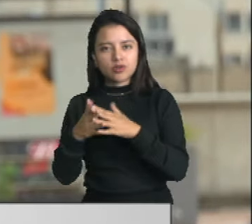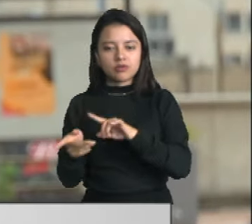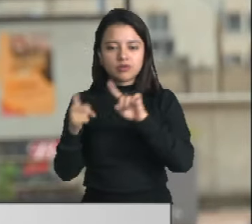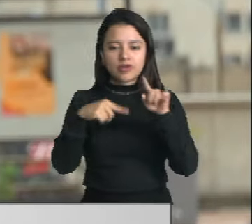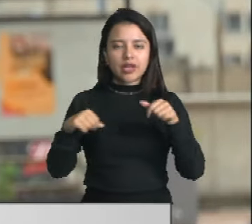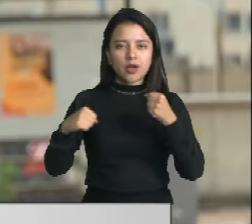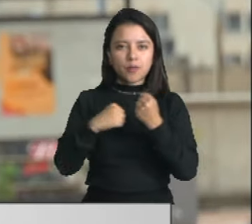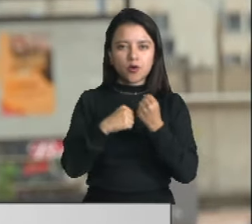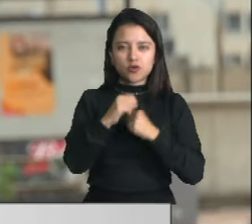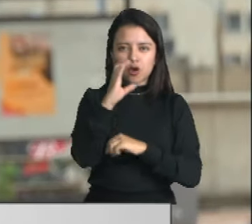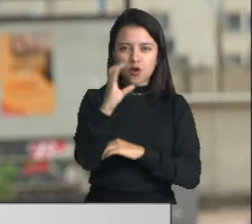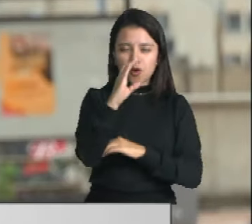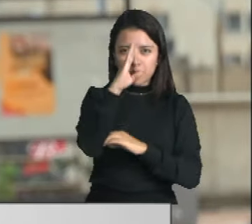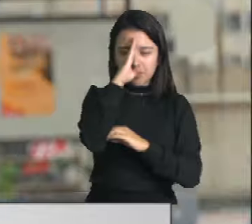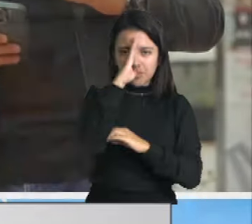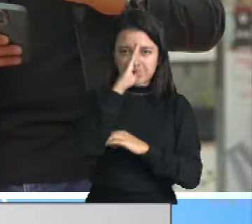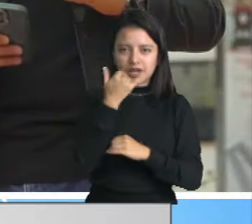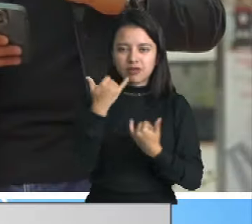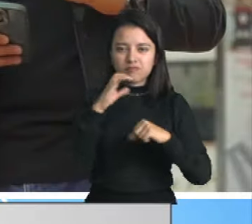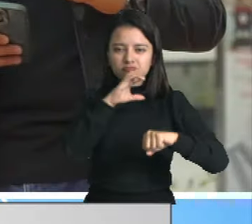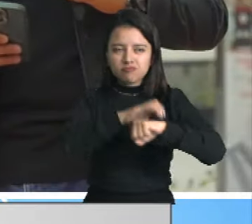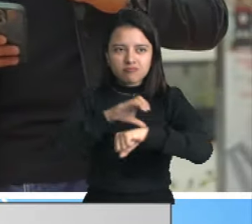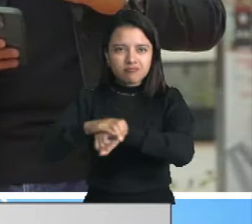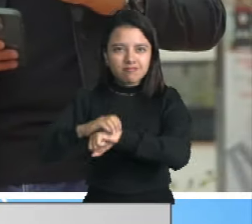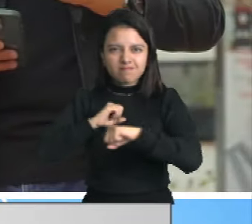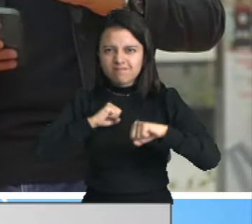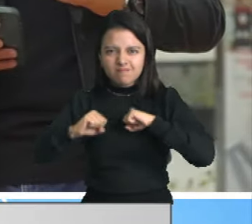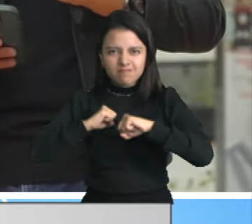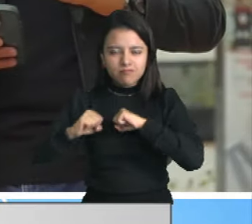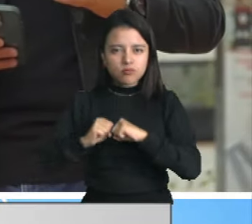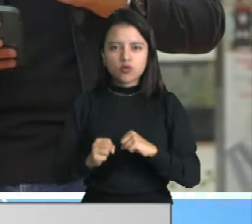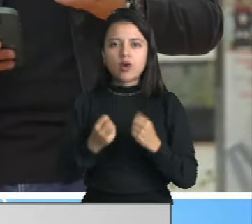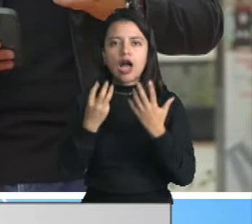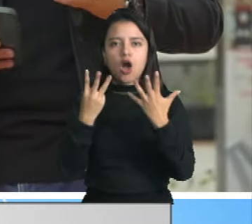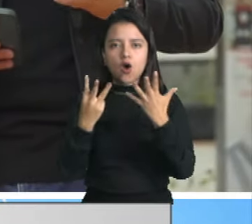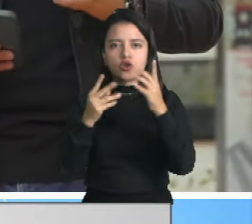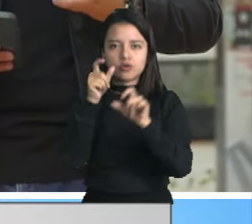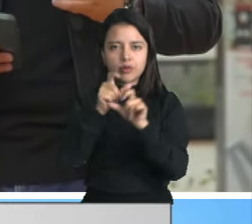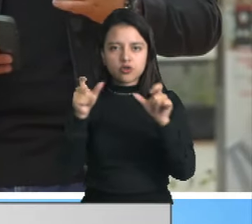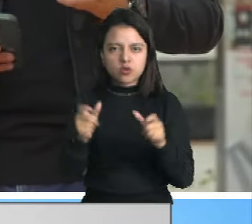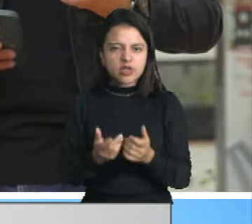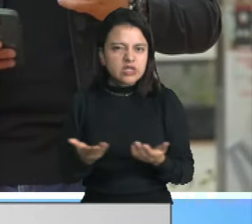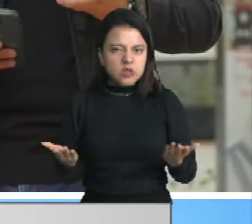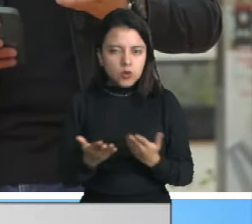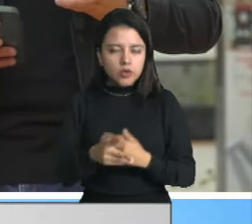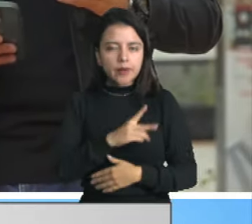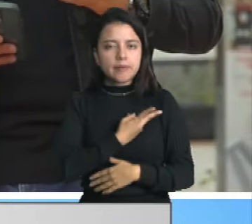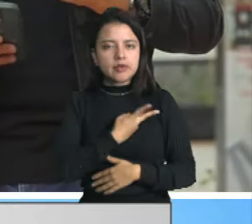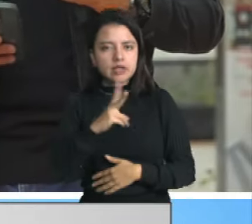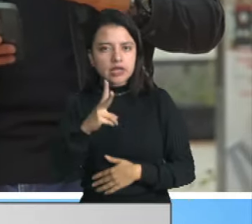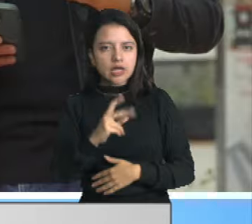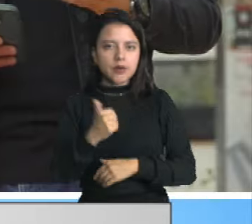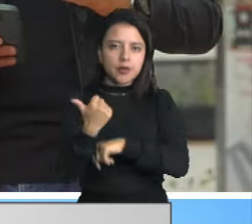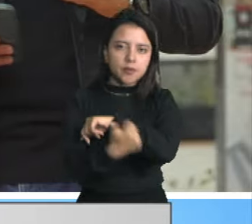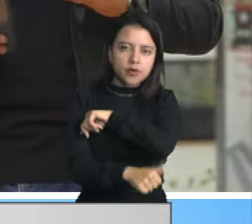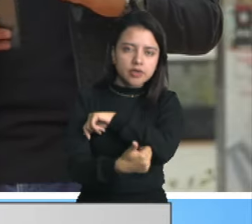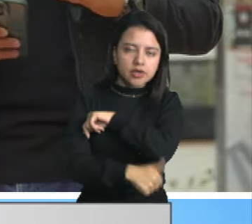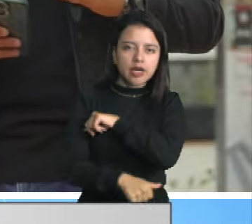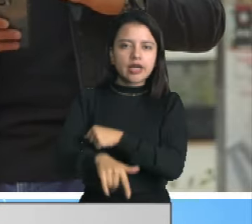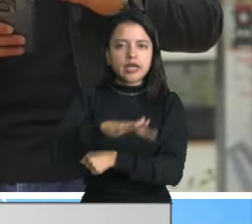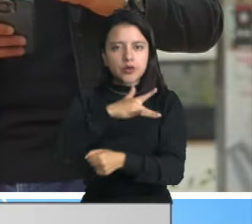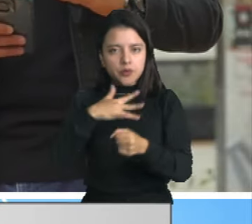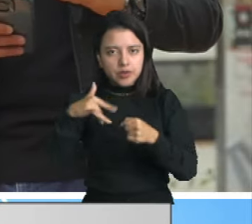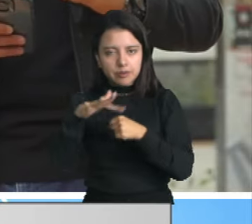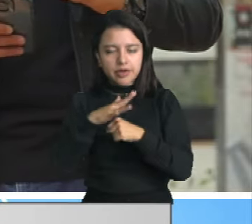en las últimas horas a 8 sujetos, esto en departamentos como Valle del Cauca, Boyacá y Cundinamarca.